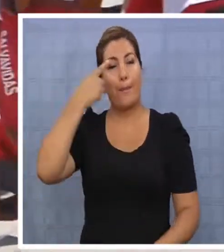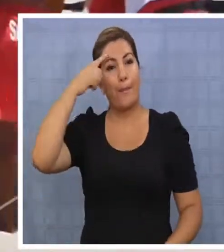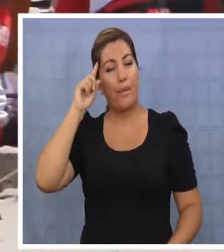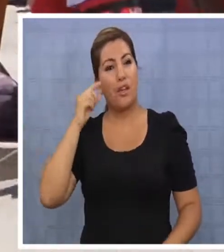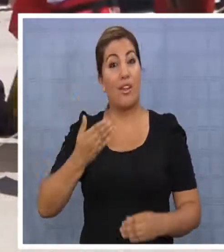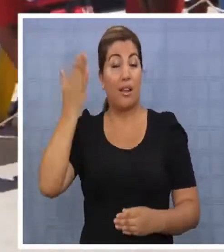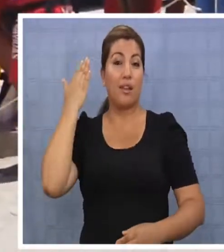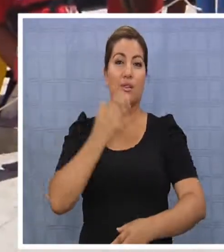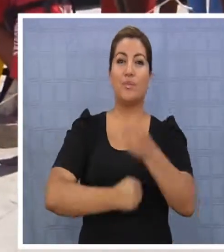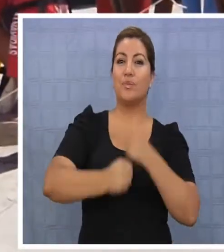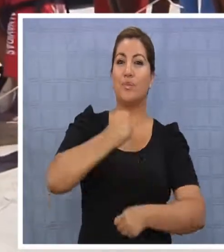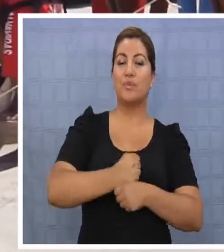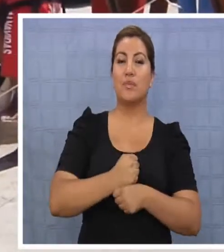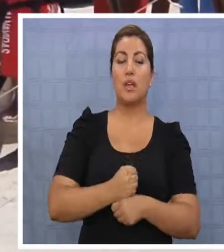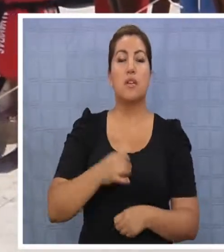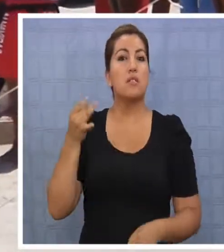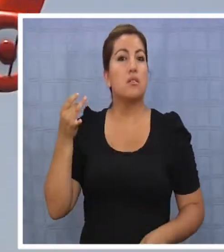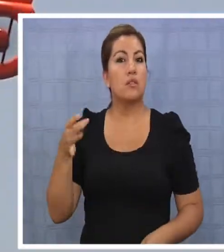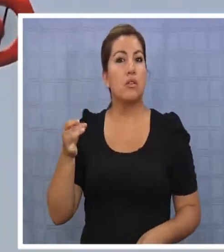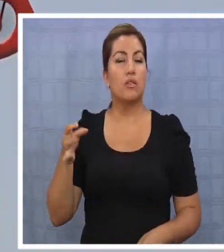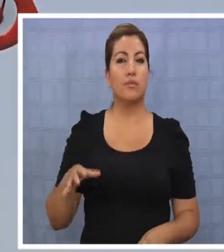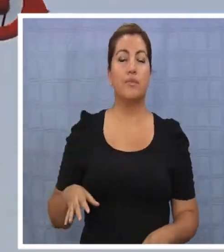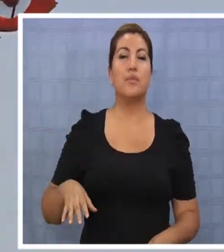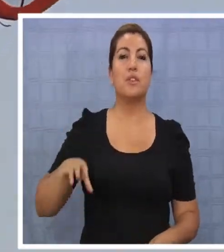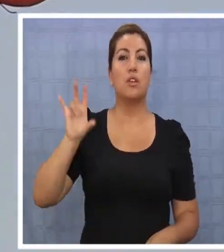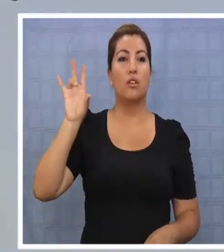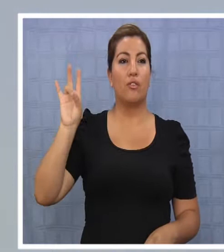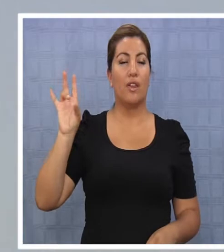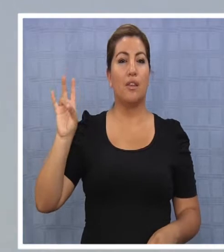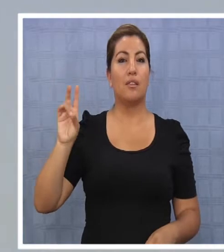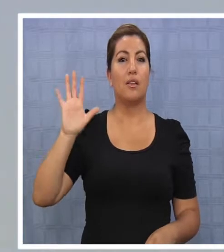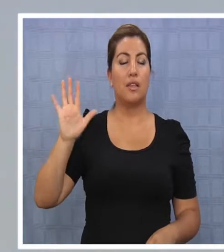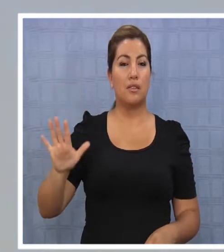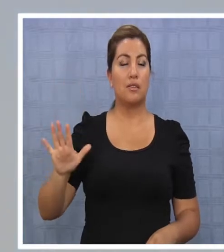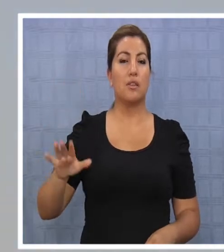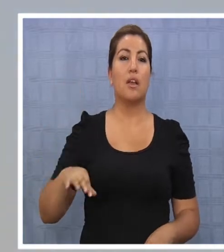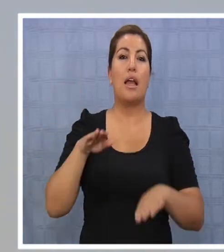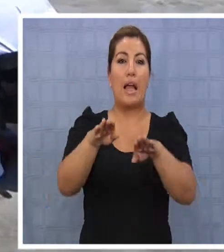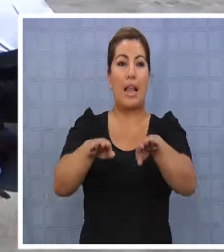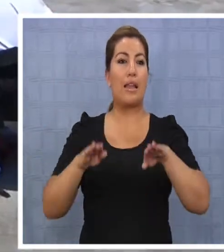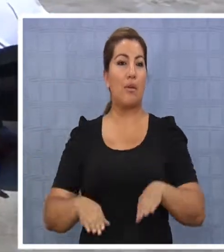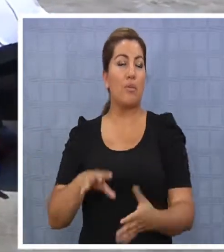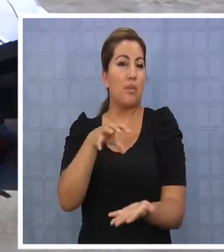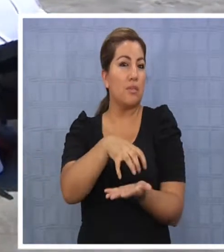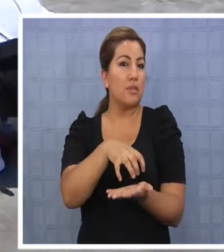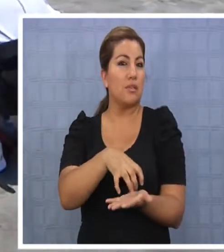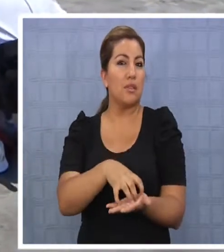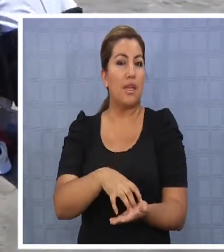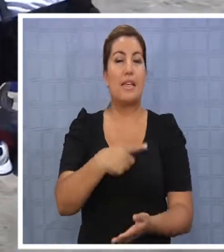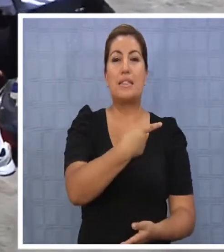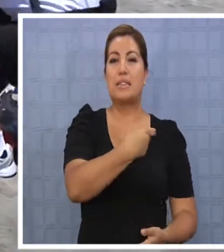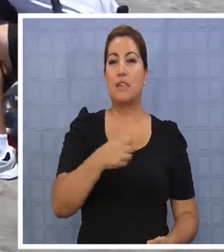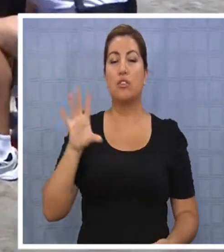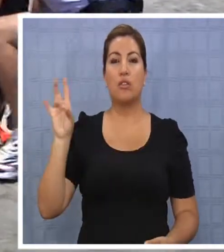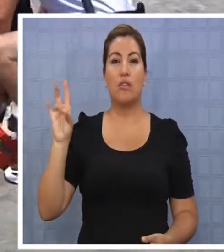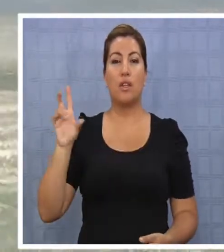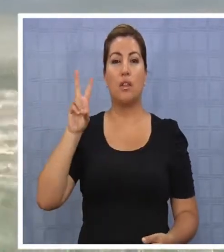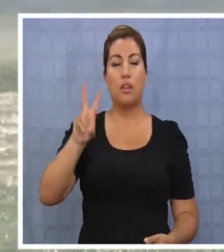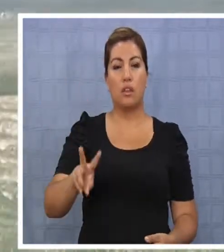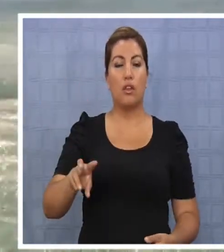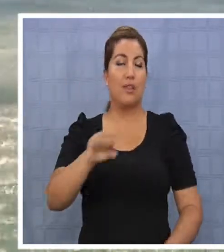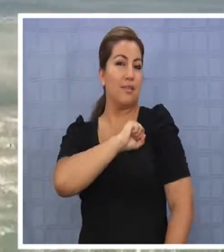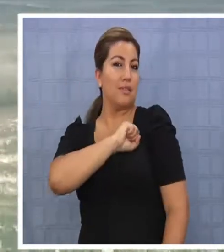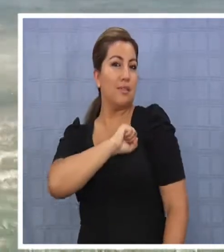accidentes registrados el año pasado, solo 95 pertenecían a la misma ciudad y 192